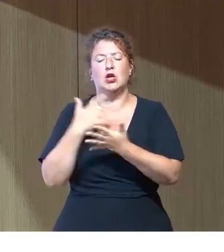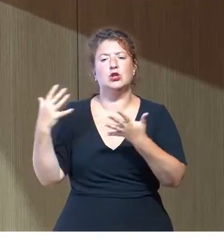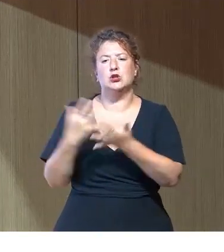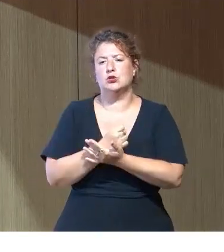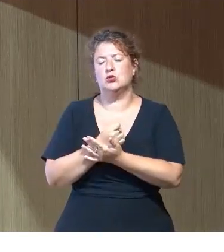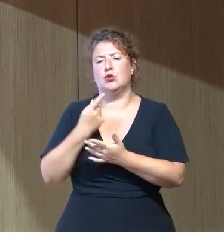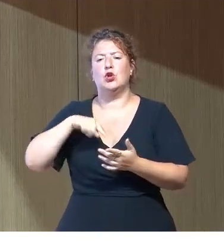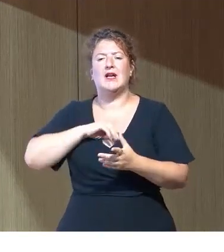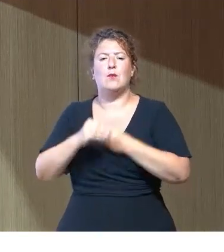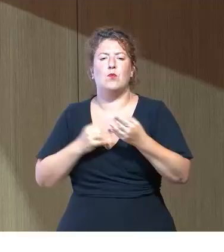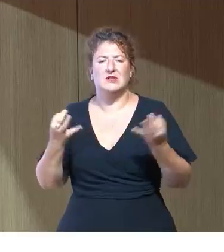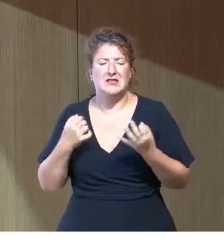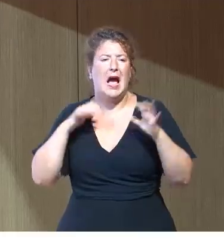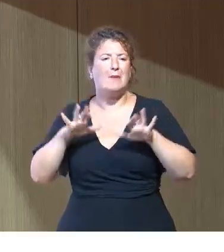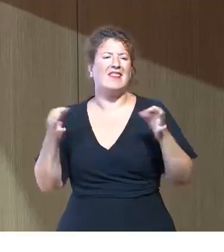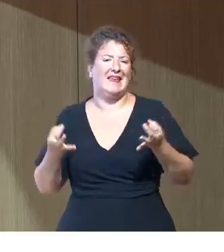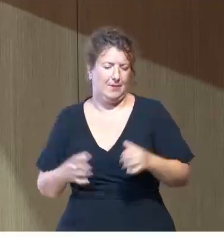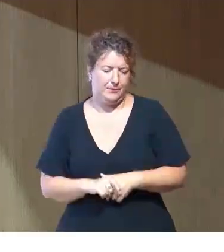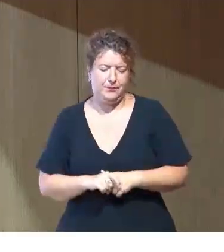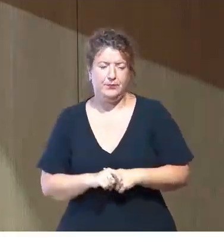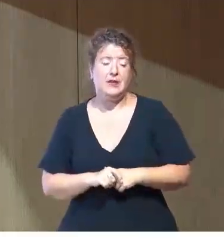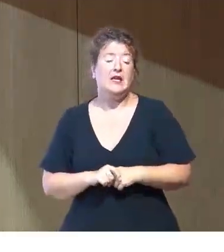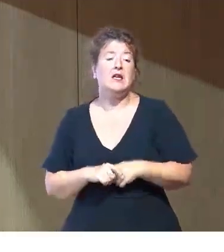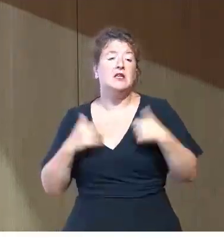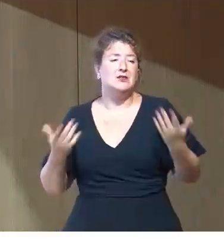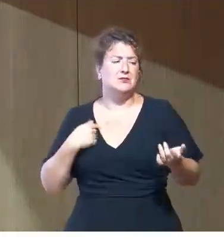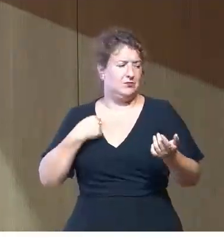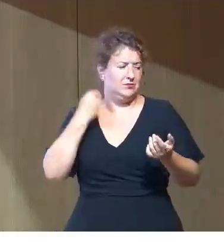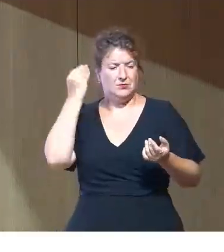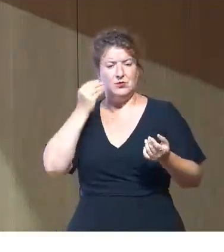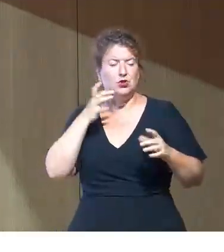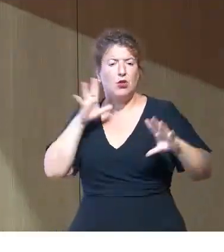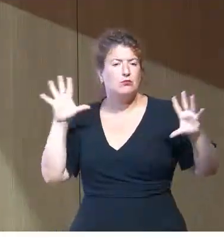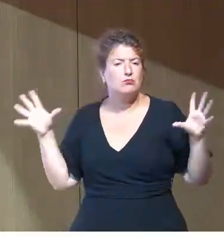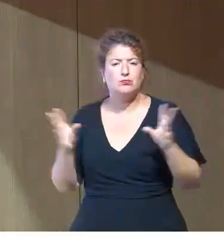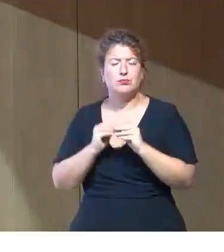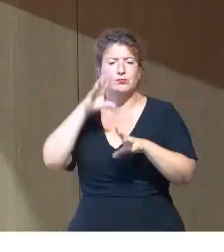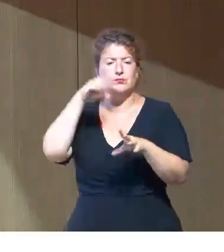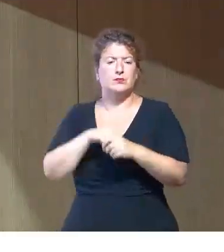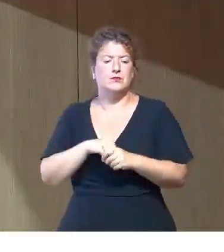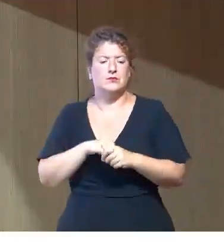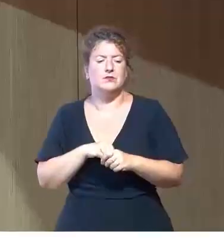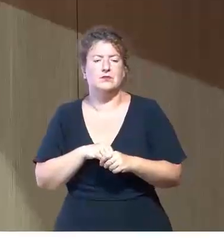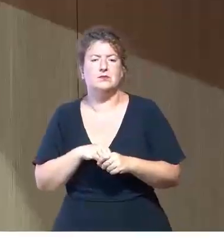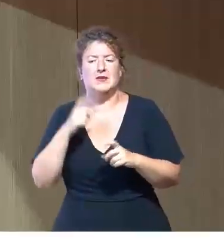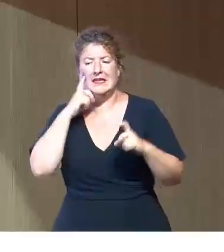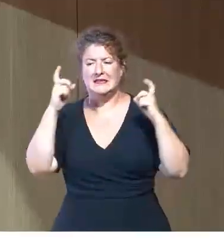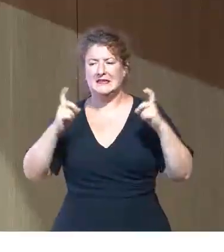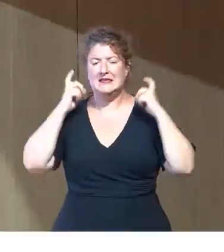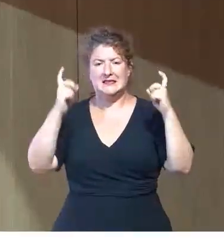desde inserta hemos hecho y que hemos aprendido no así que yo creo que en esta mesa vamos a condensar todo el conocimiento y vamos a intentar